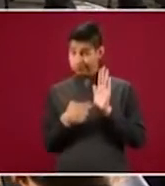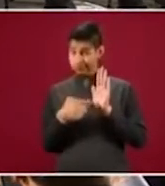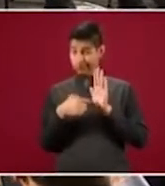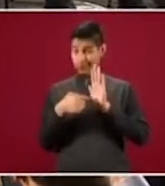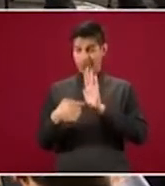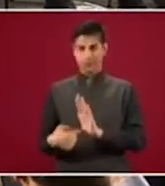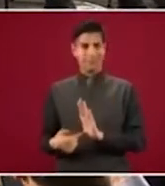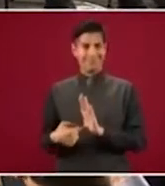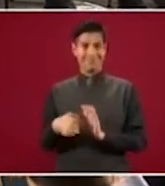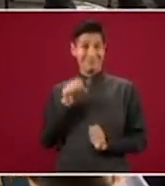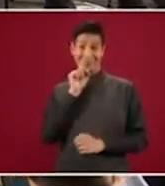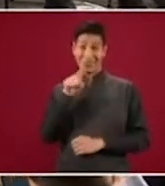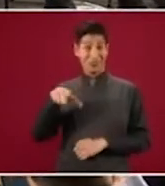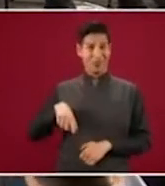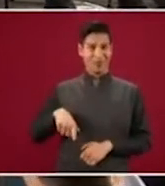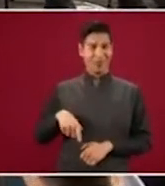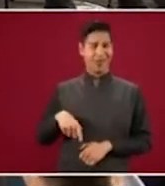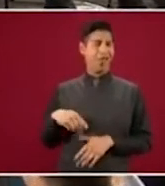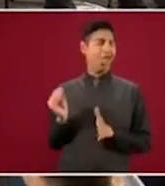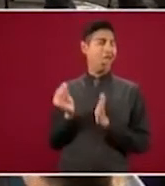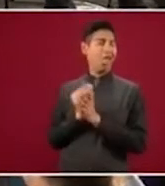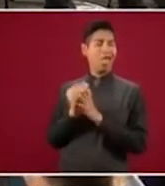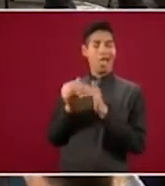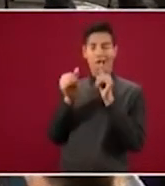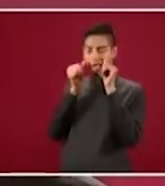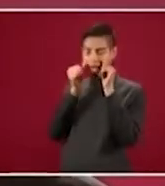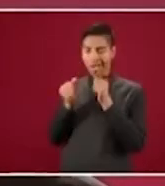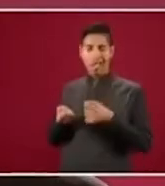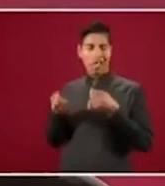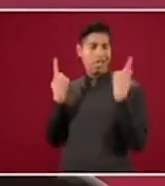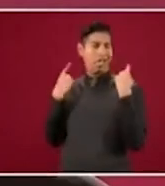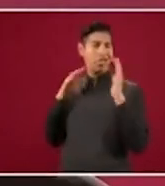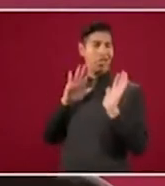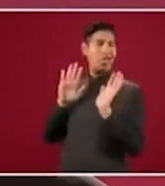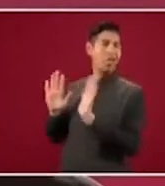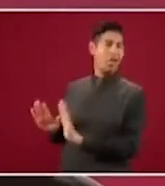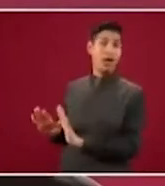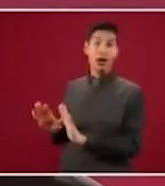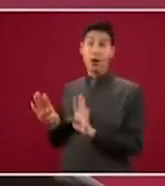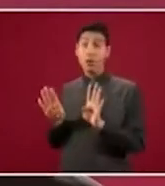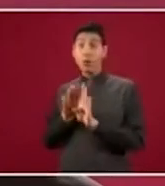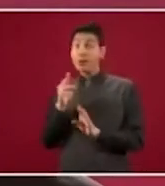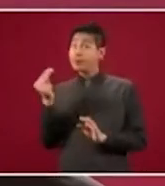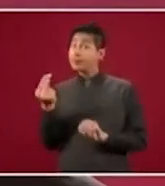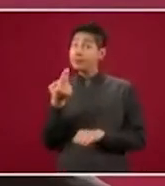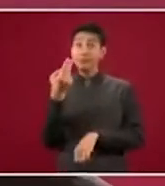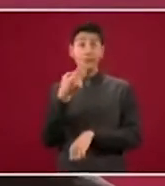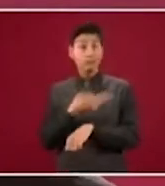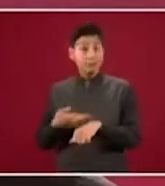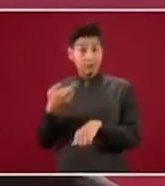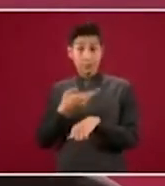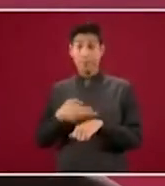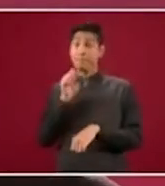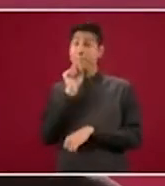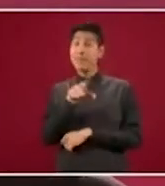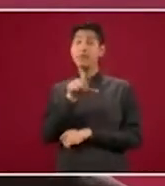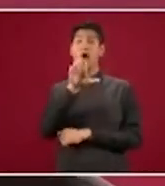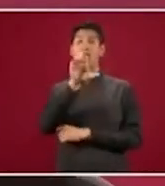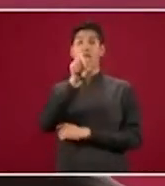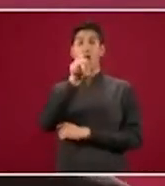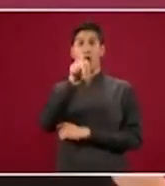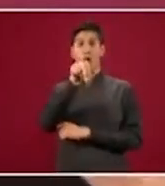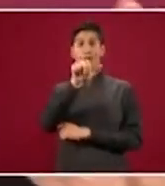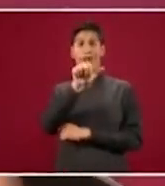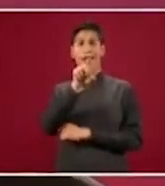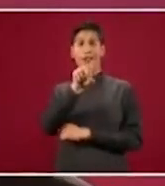gobierno un esfuerzo de regular, de profesionalizar estas prácticas. La Comisión Nacional contra las Adicciones, la CONADIC,